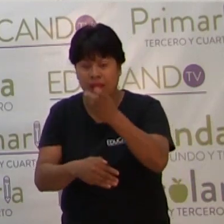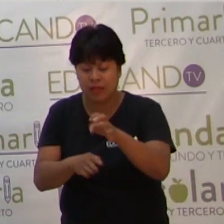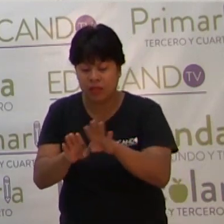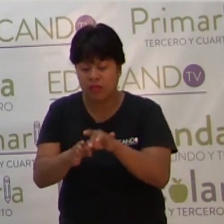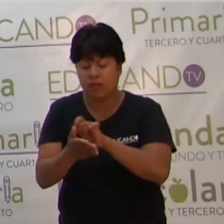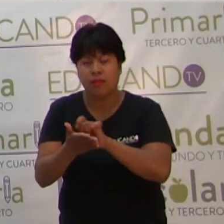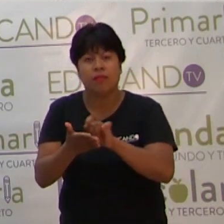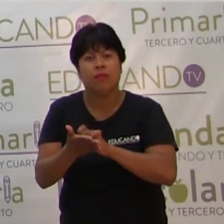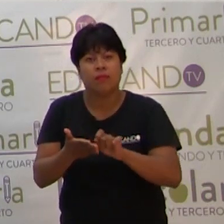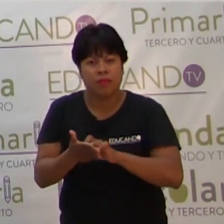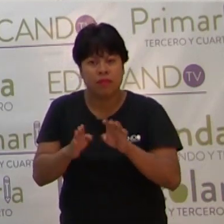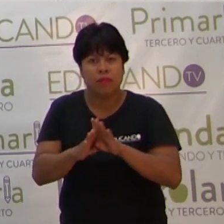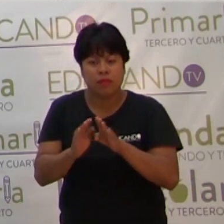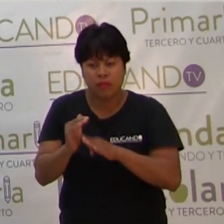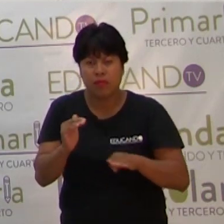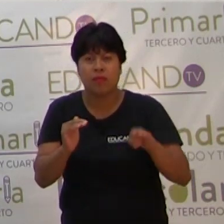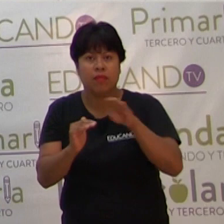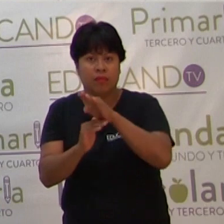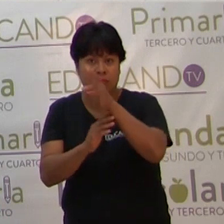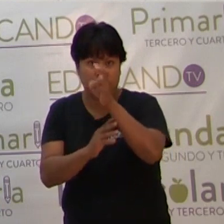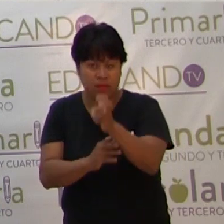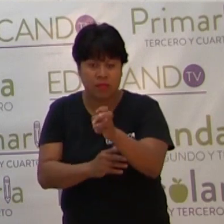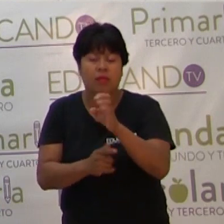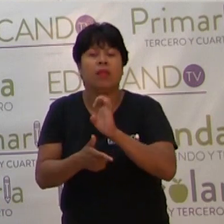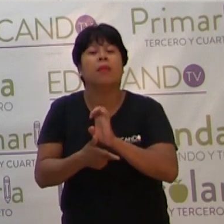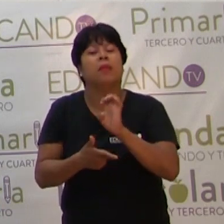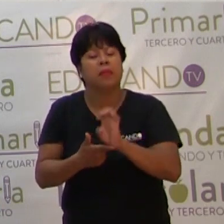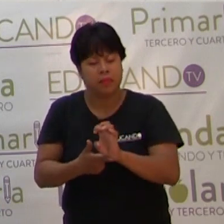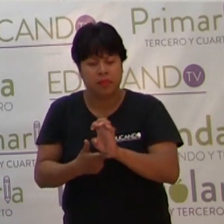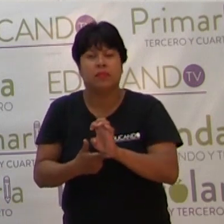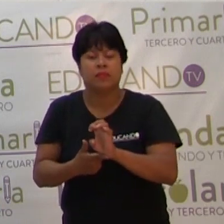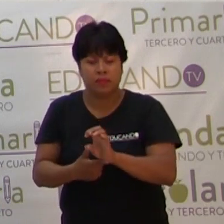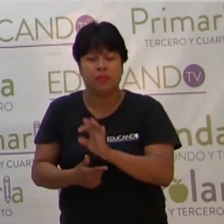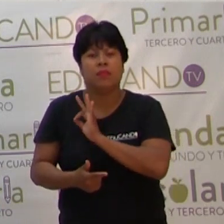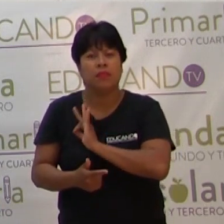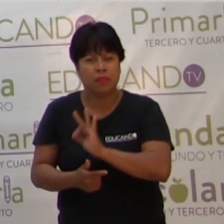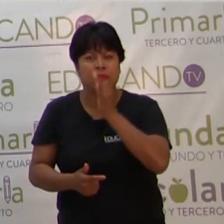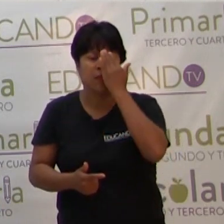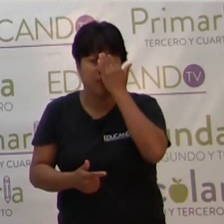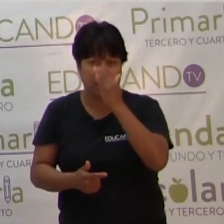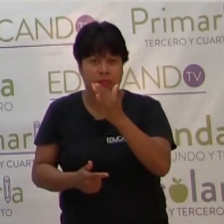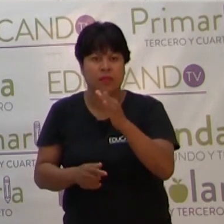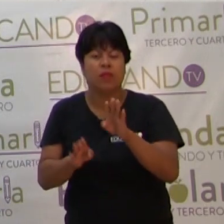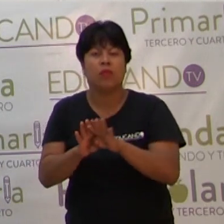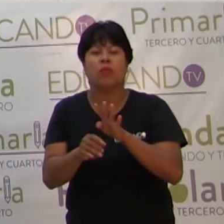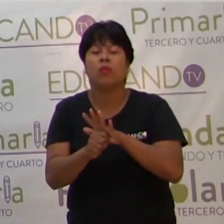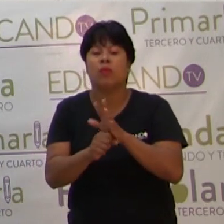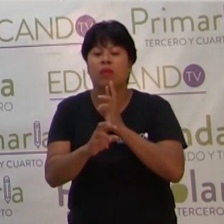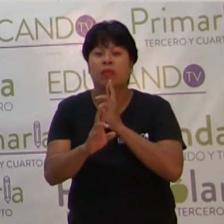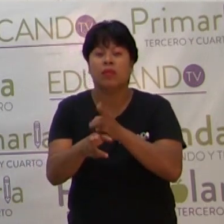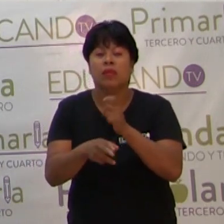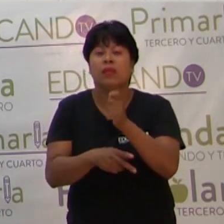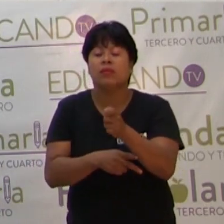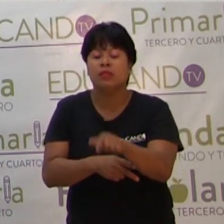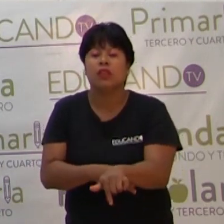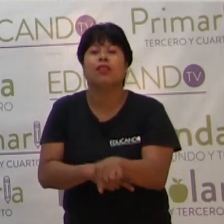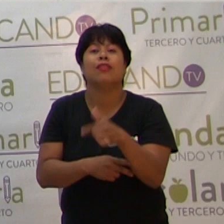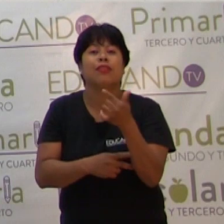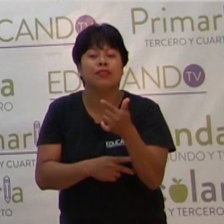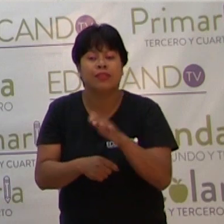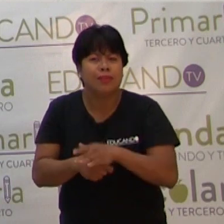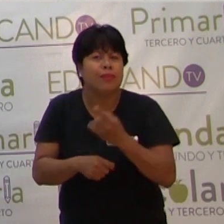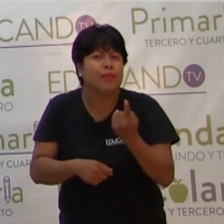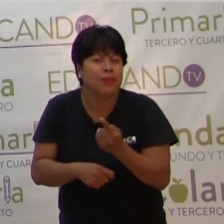operaciones, de la jerarquía de las operaciones, entonces podemos saber que el resultado pues es 12. ¿Por qué?